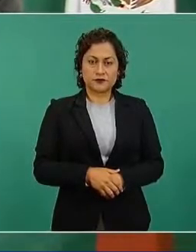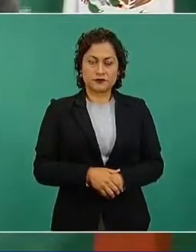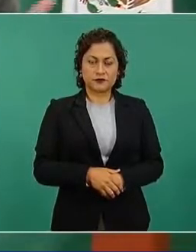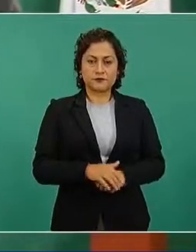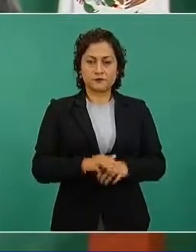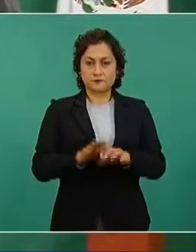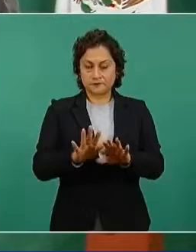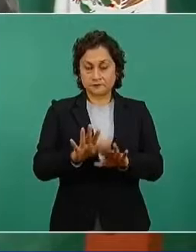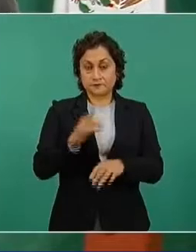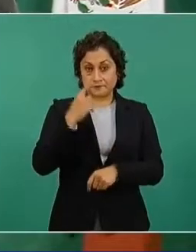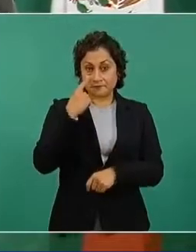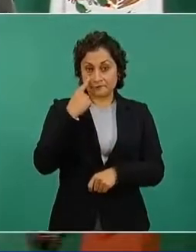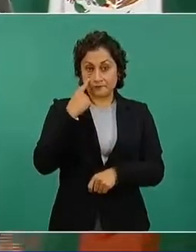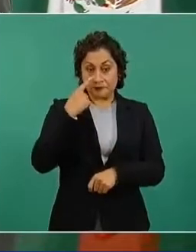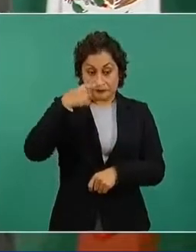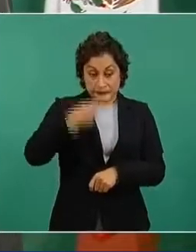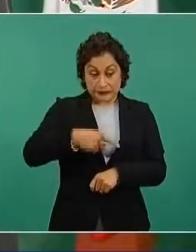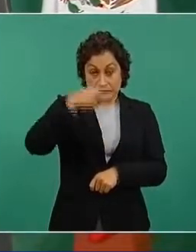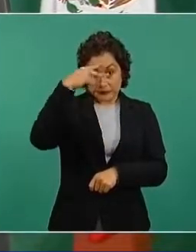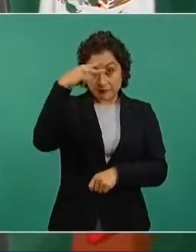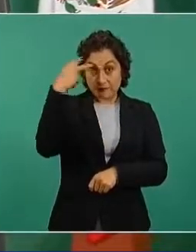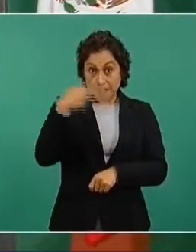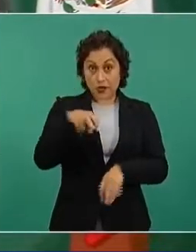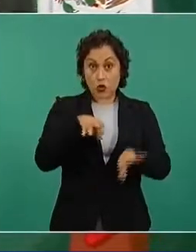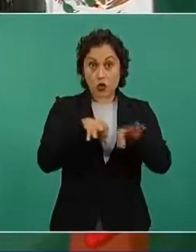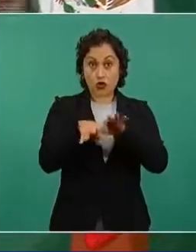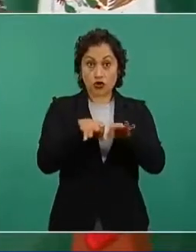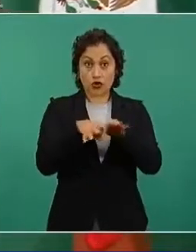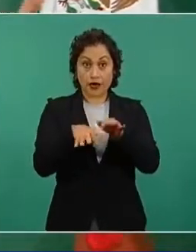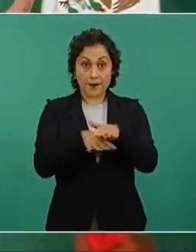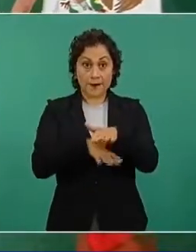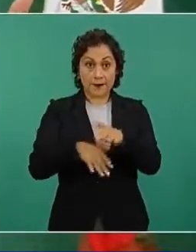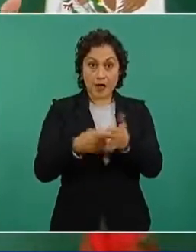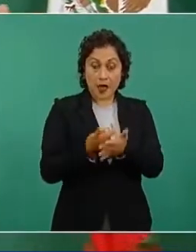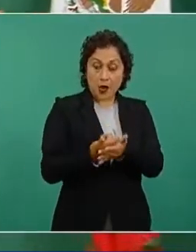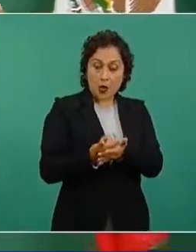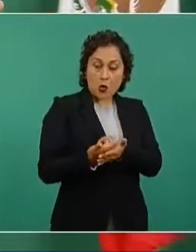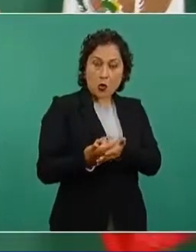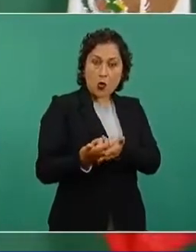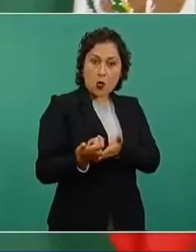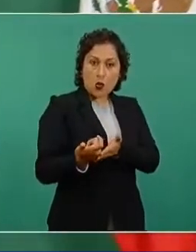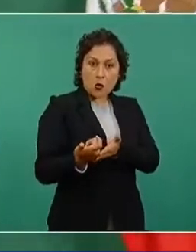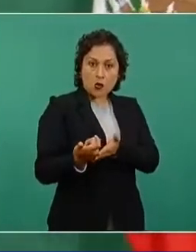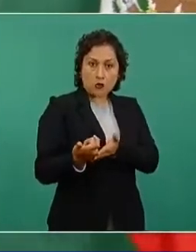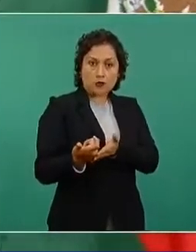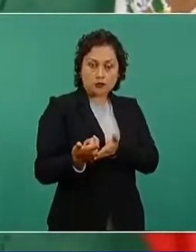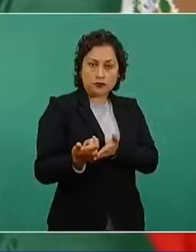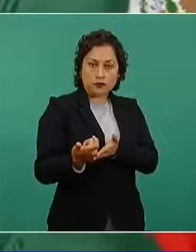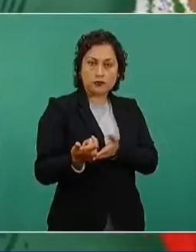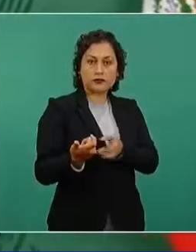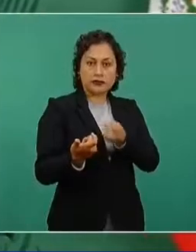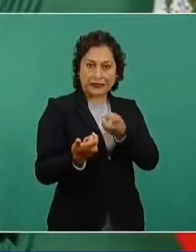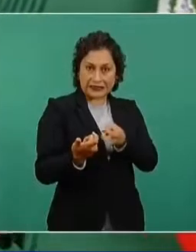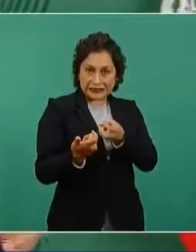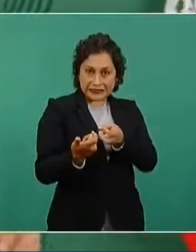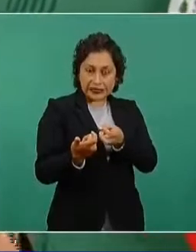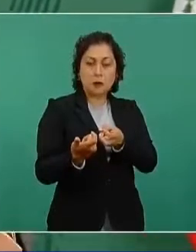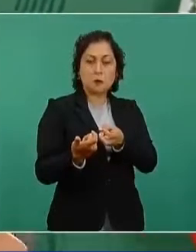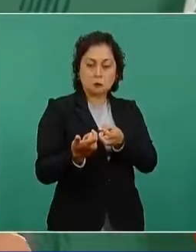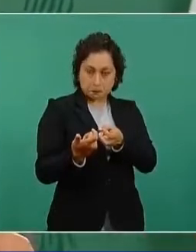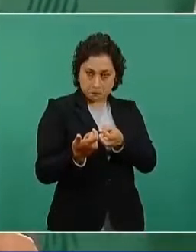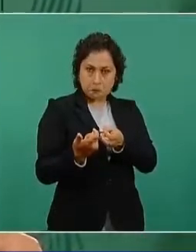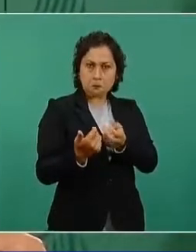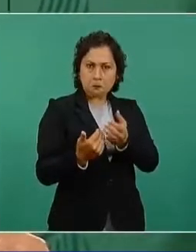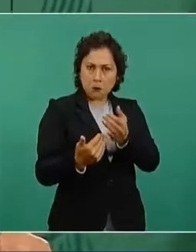Todavía, como está el salario nuestro, es superior el salario mínimo en Guatemala,